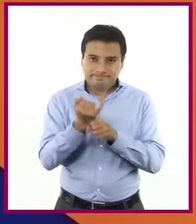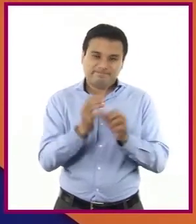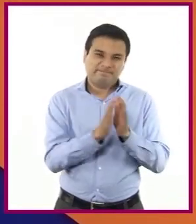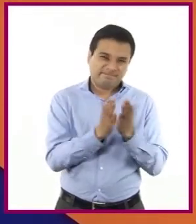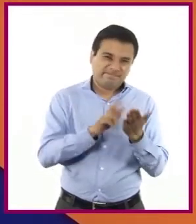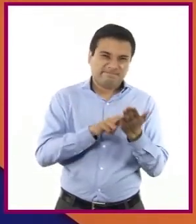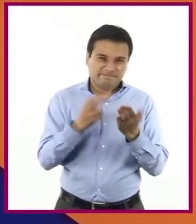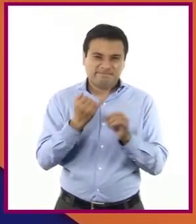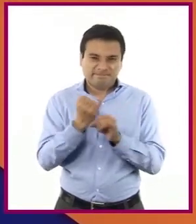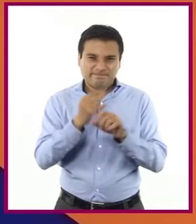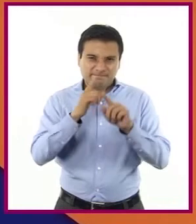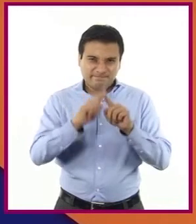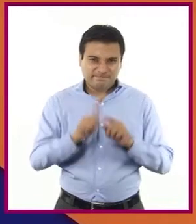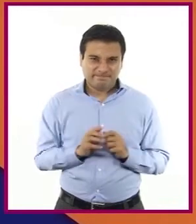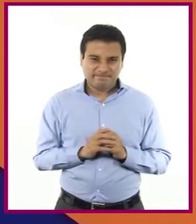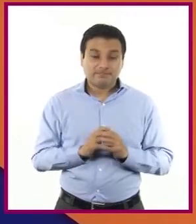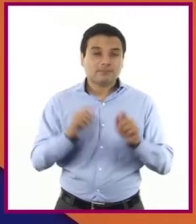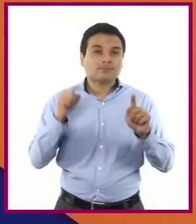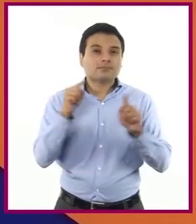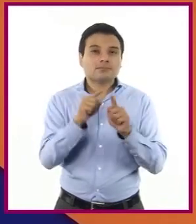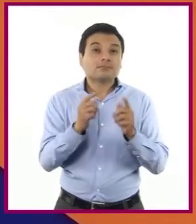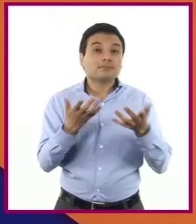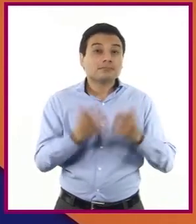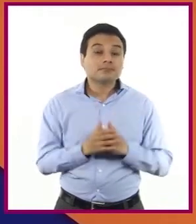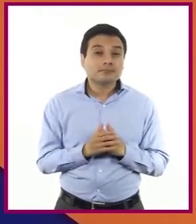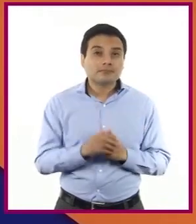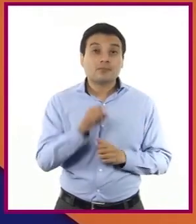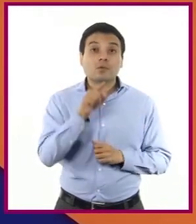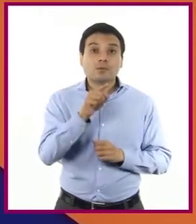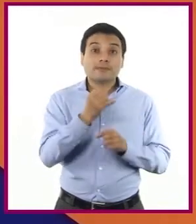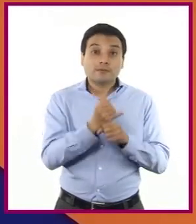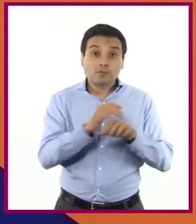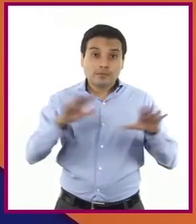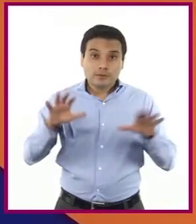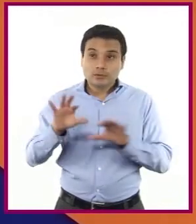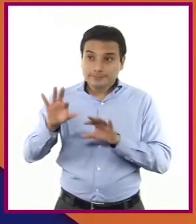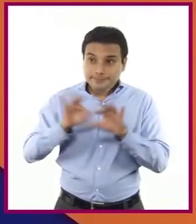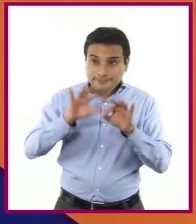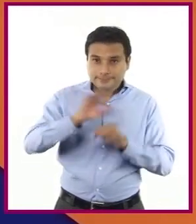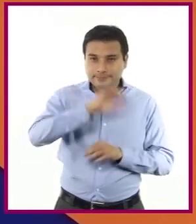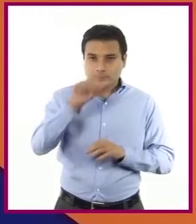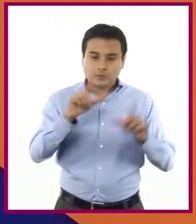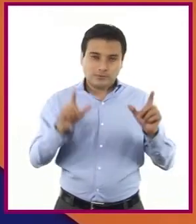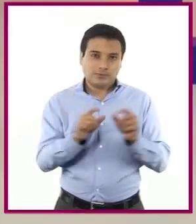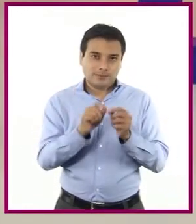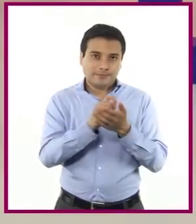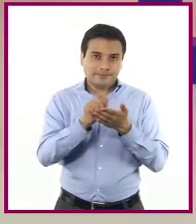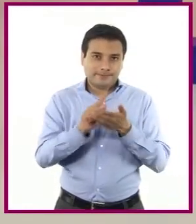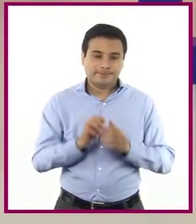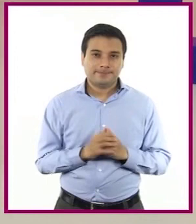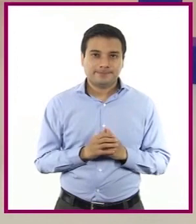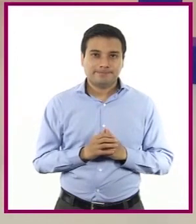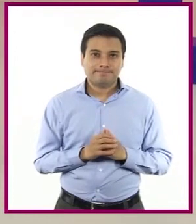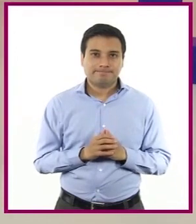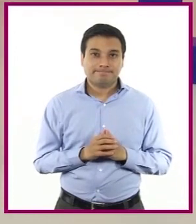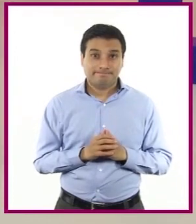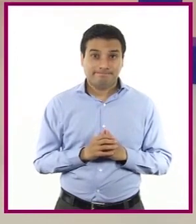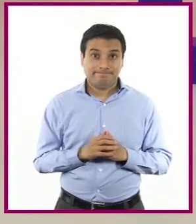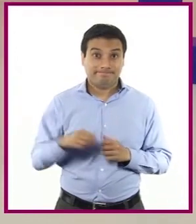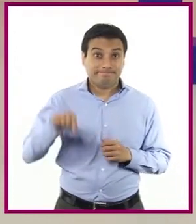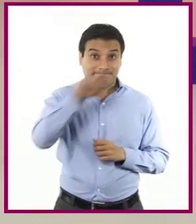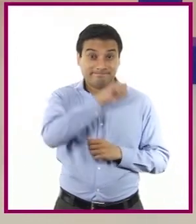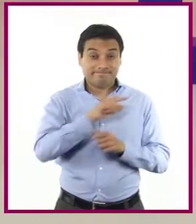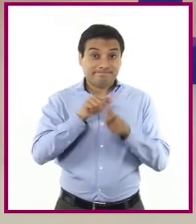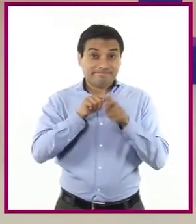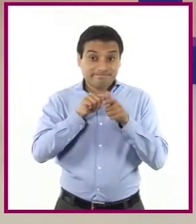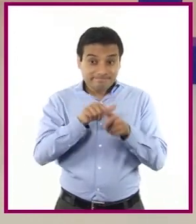fuentes. El propósito fue seleccionar información para un resumen. Para continuar